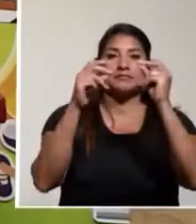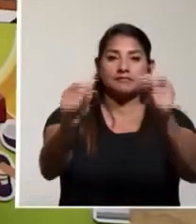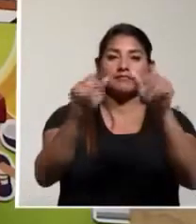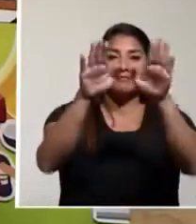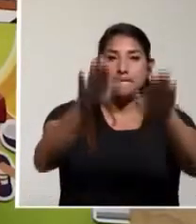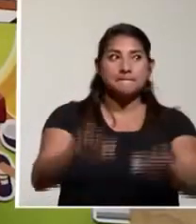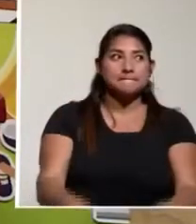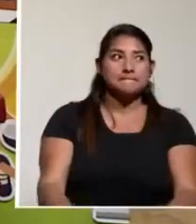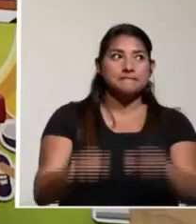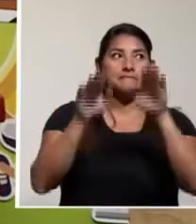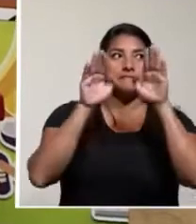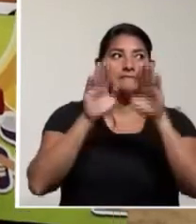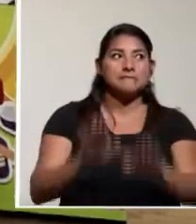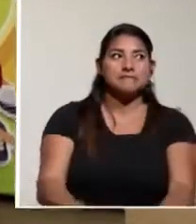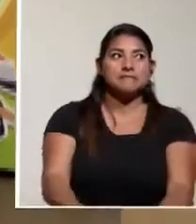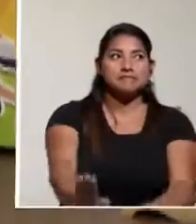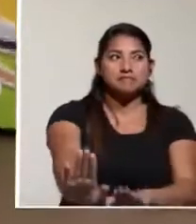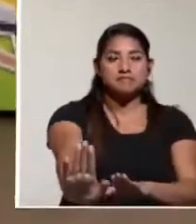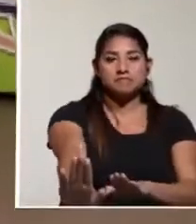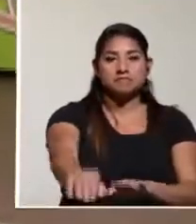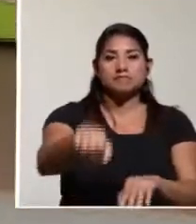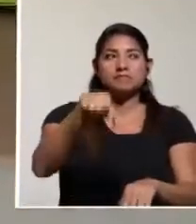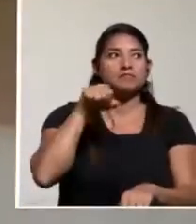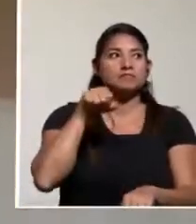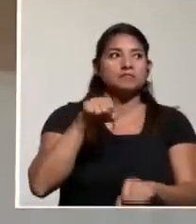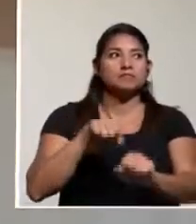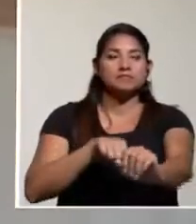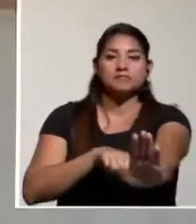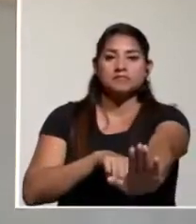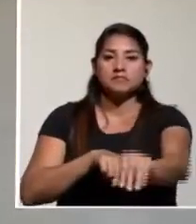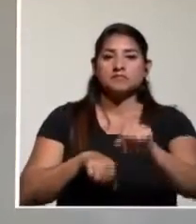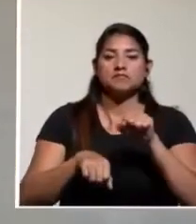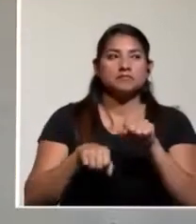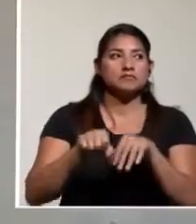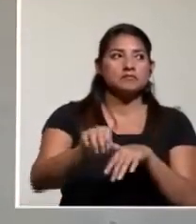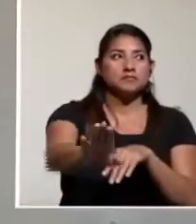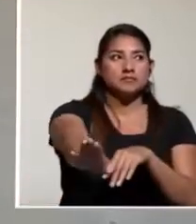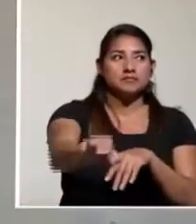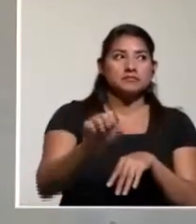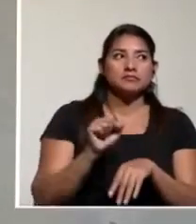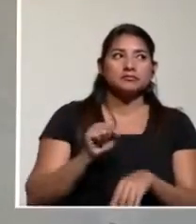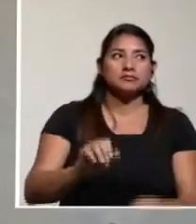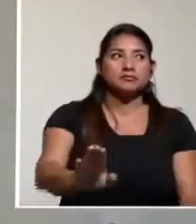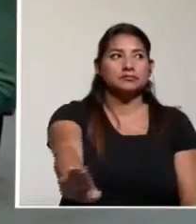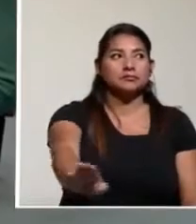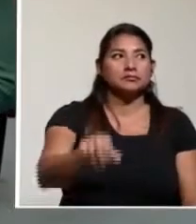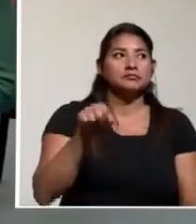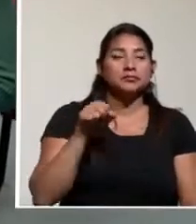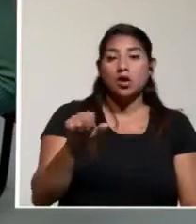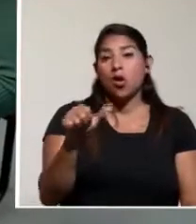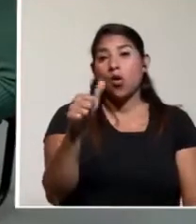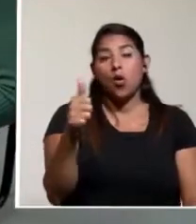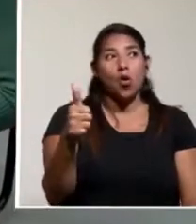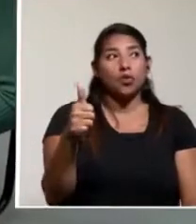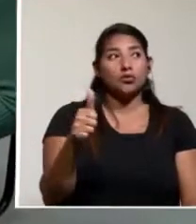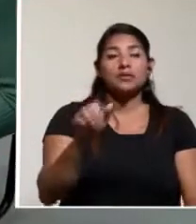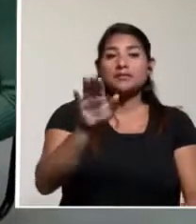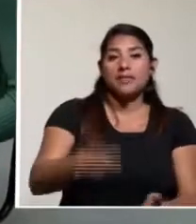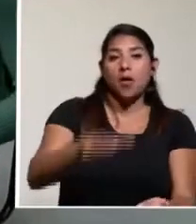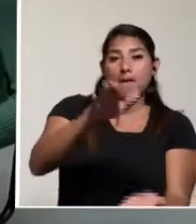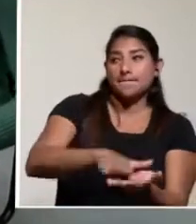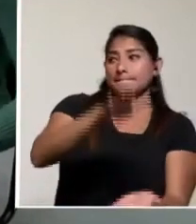Las extremidades inferiores. Sube, baja. De un lado, lado 1. Otro lado. Ah, no,